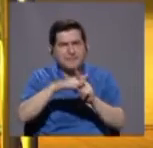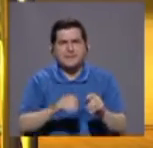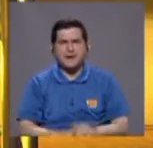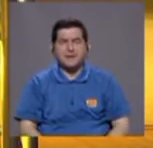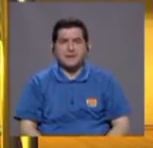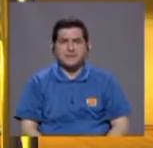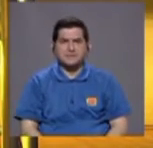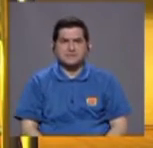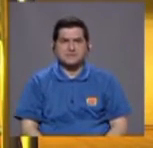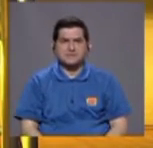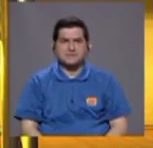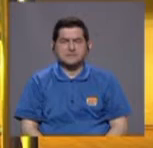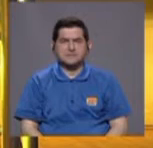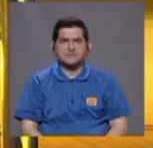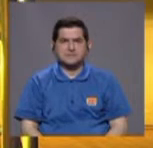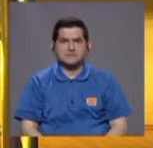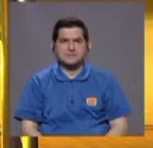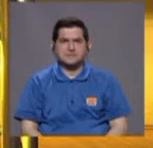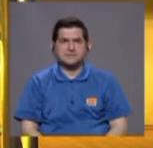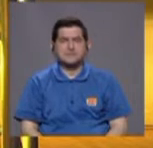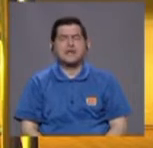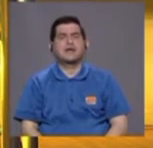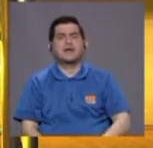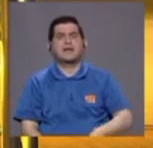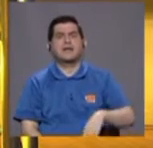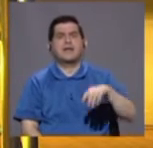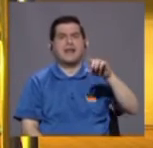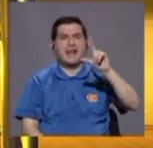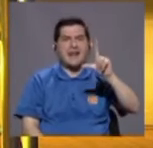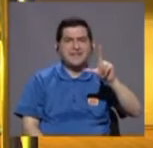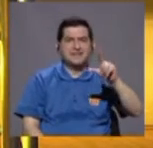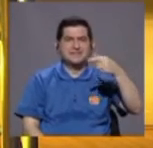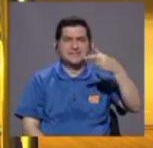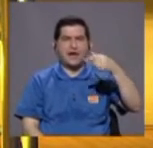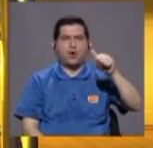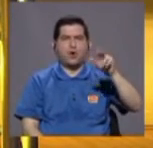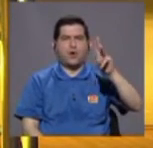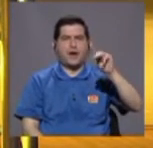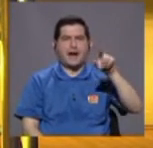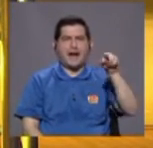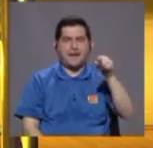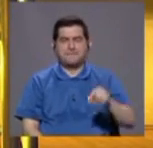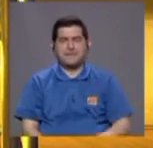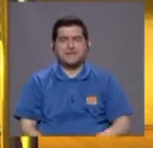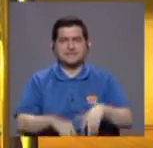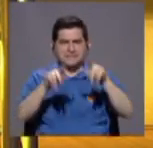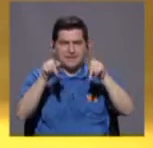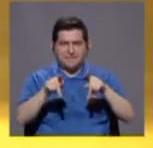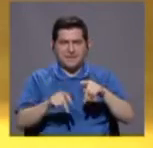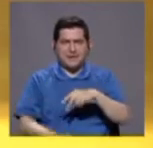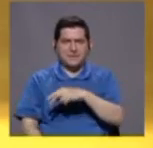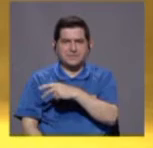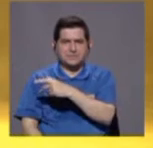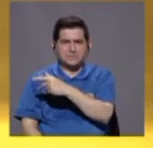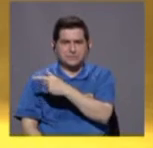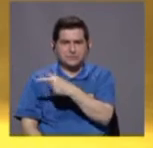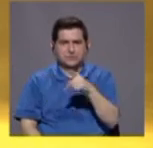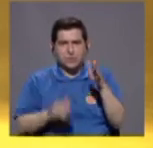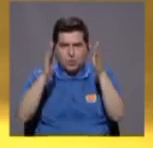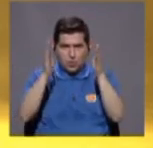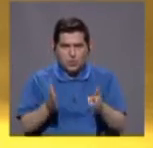entre otros don Ladislao Gámez, ese puntarenense medio